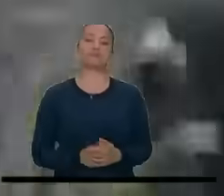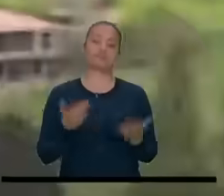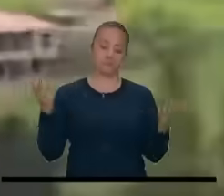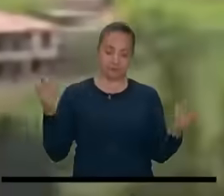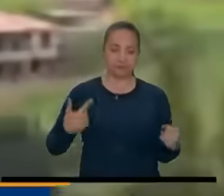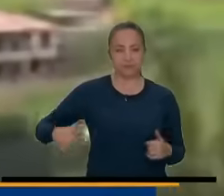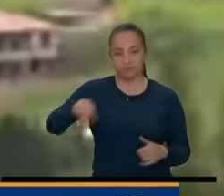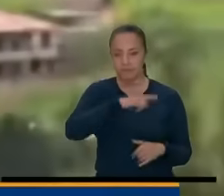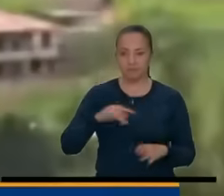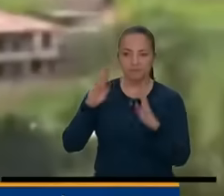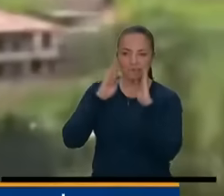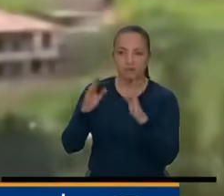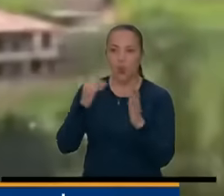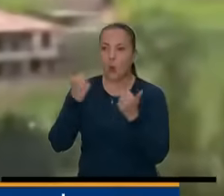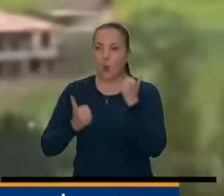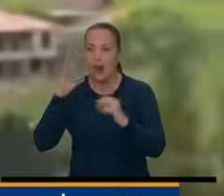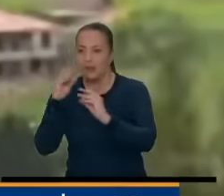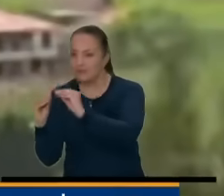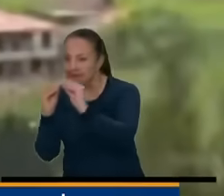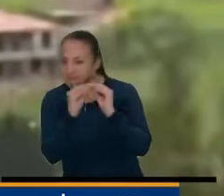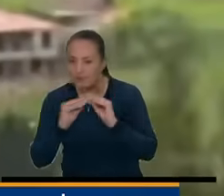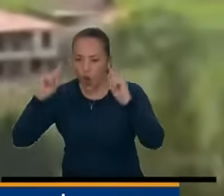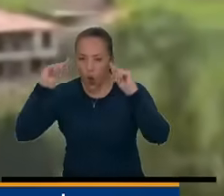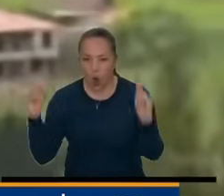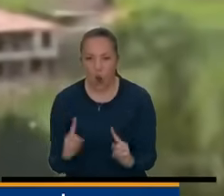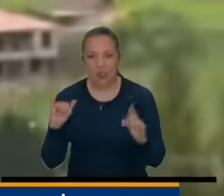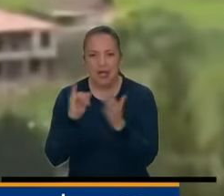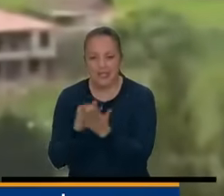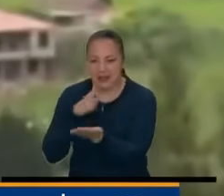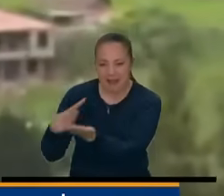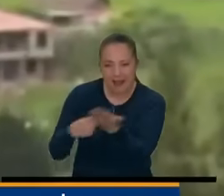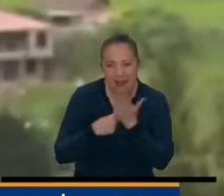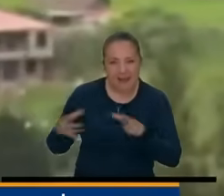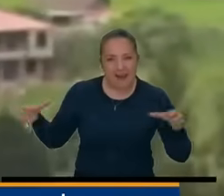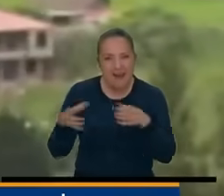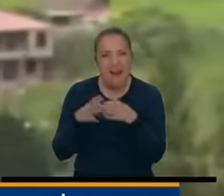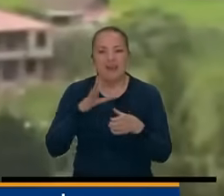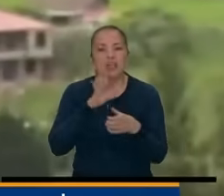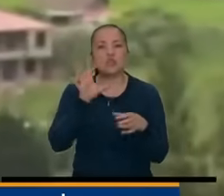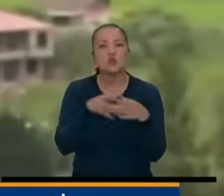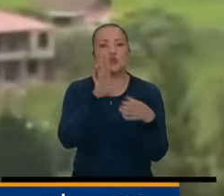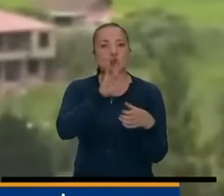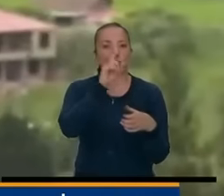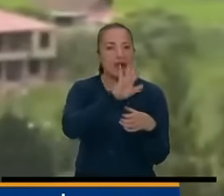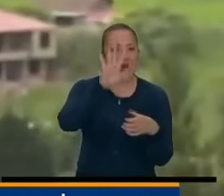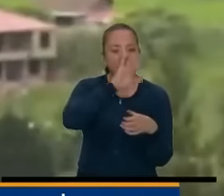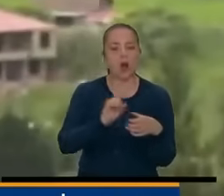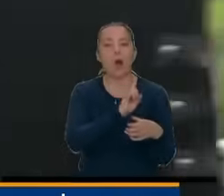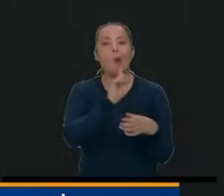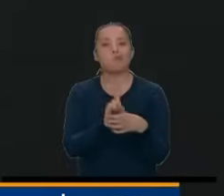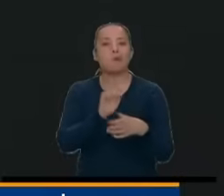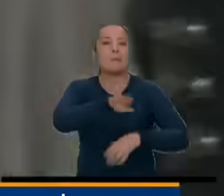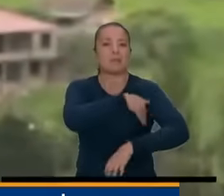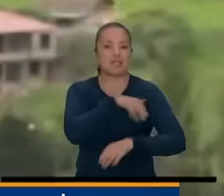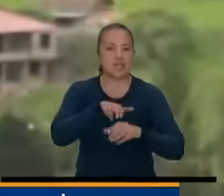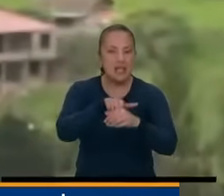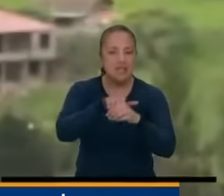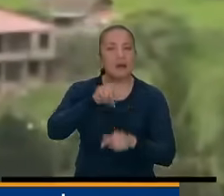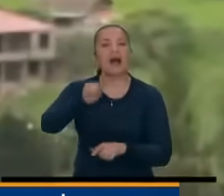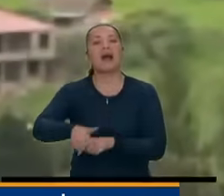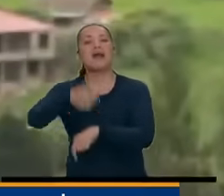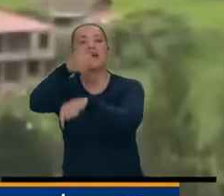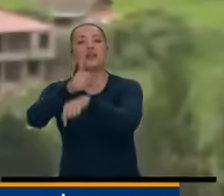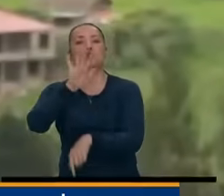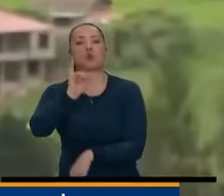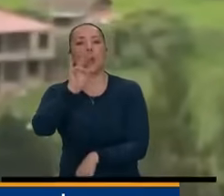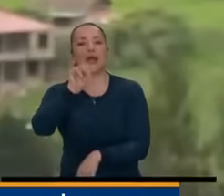muy atentos de las conclusiones que entregue esta comisión del Gobierno Nacional liderada por el ministro de Transporte y también la directora del